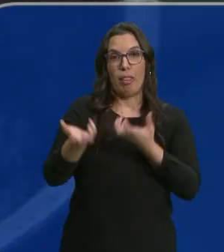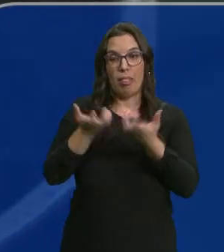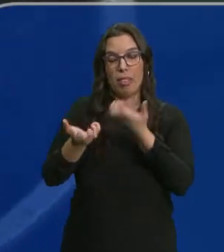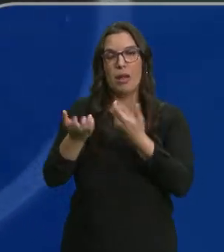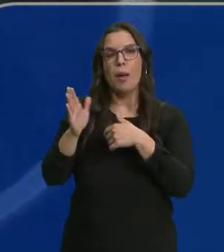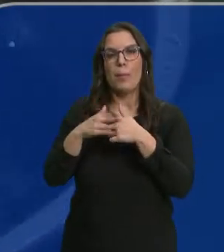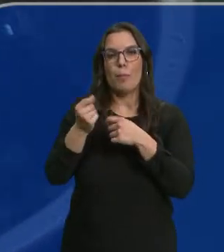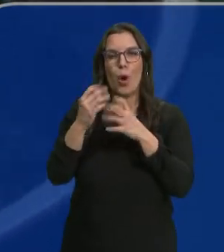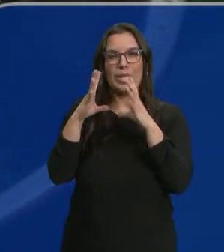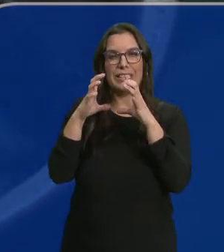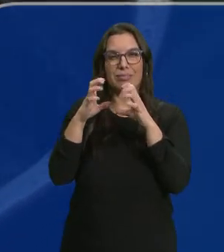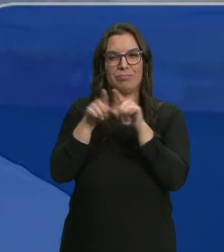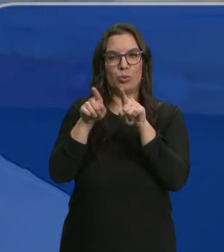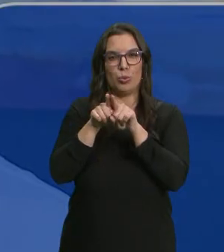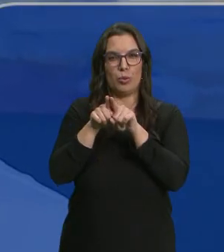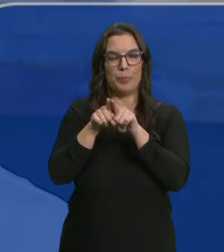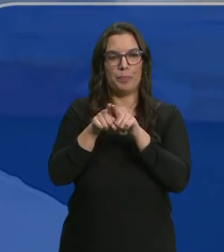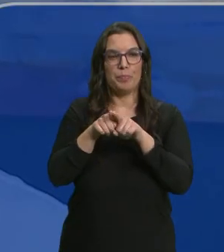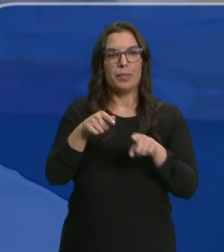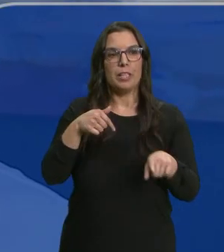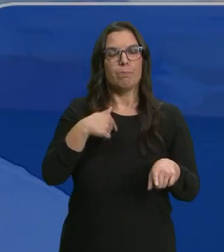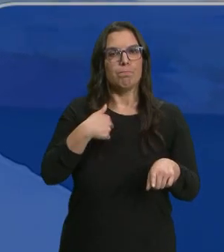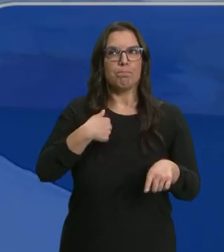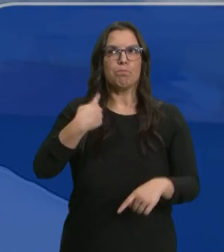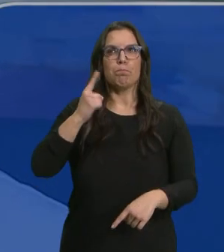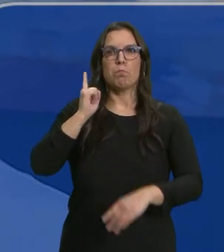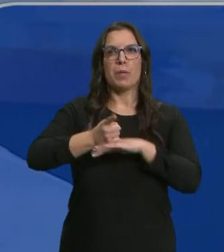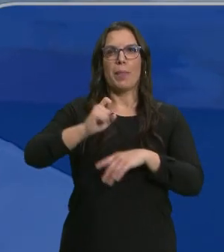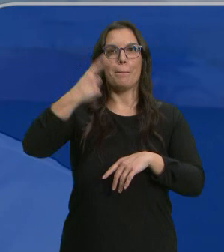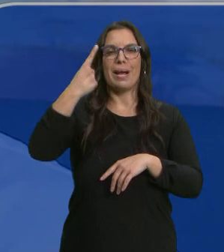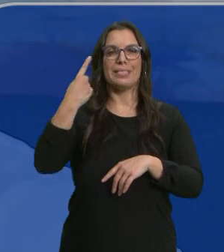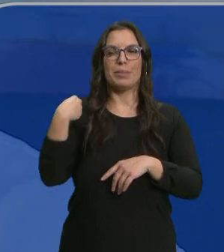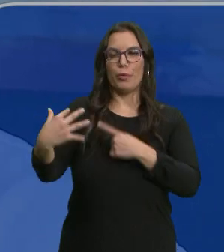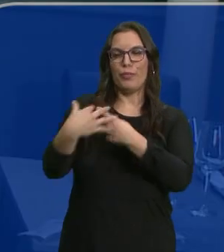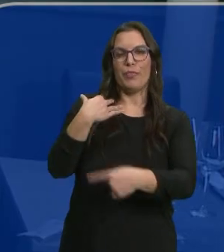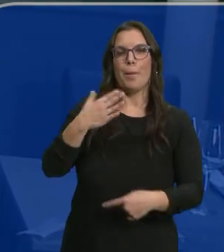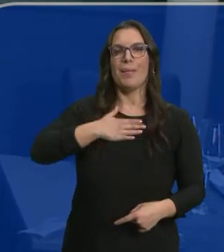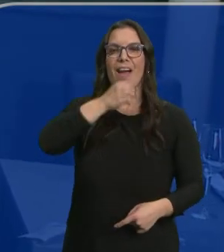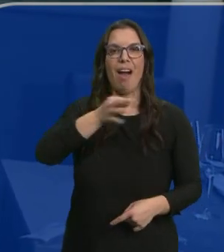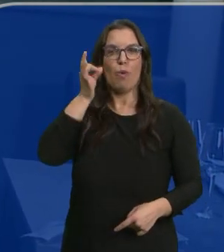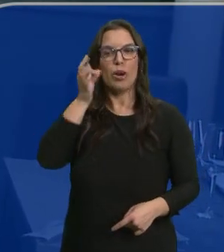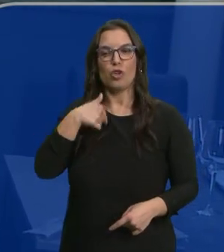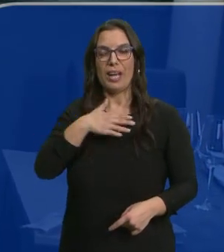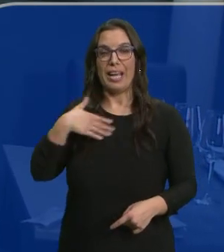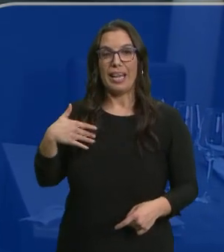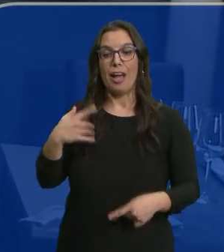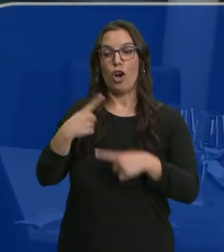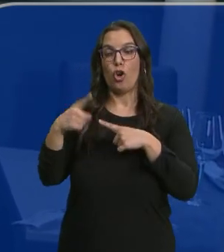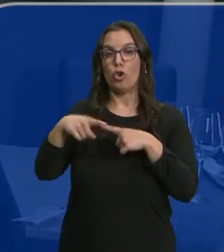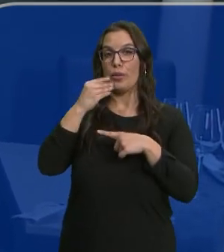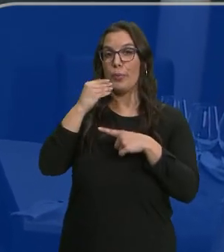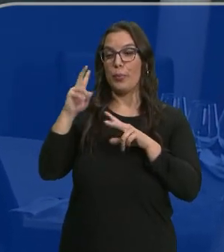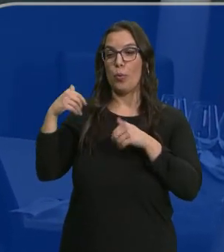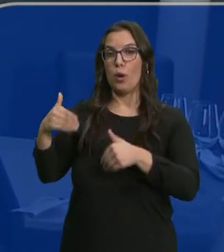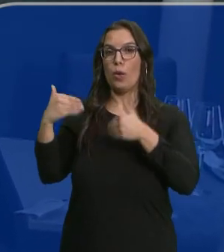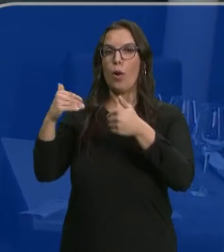para darle ese crujiente al brioche. Estuve muy marcado por la cocina de mi abuela. Entonces yo quise proporcionar nuevos registros a nuestros